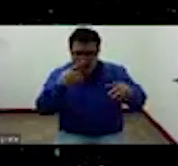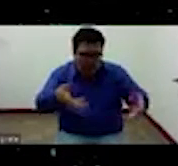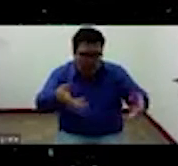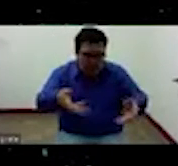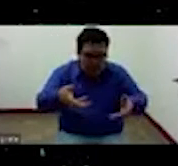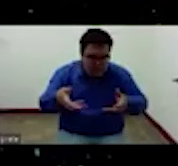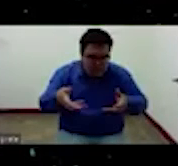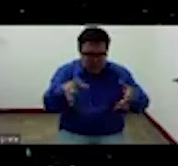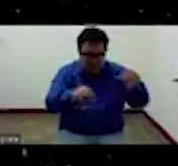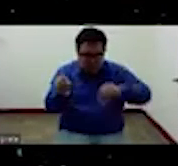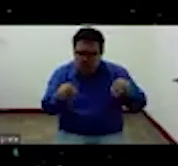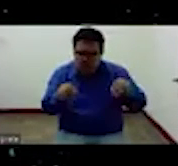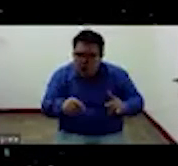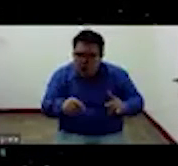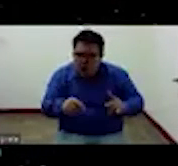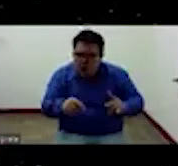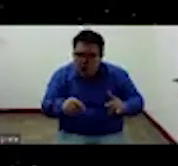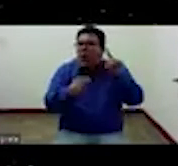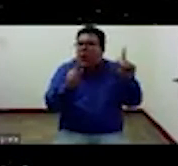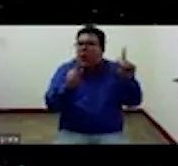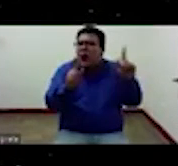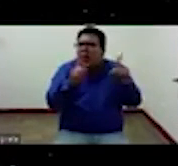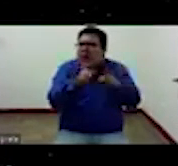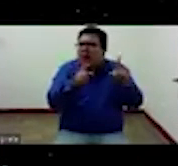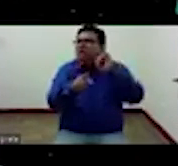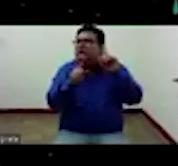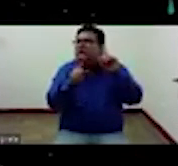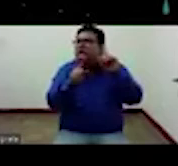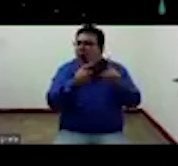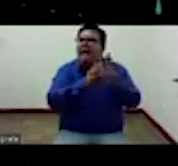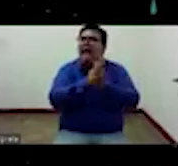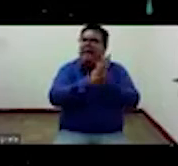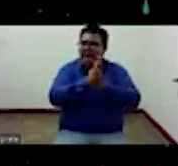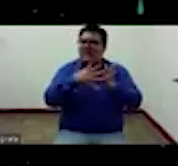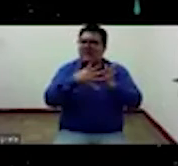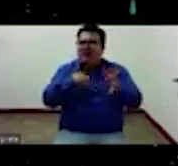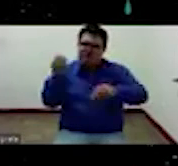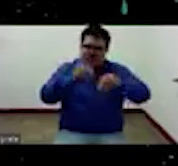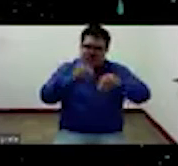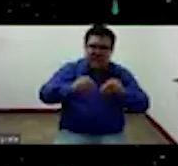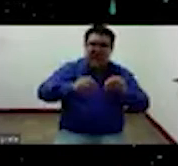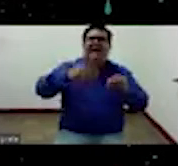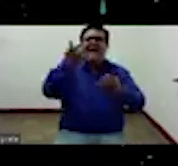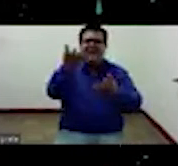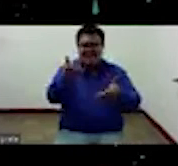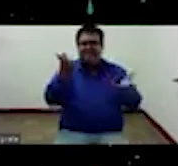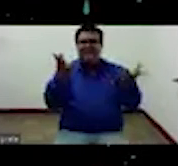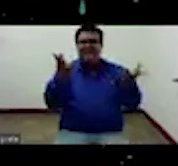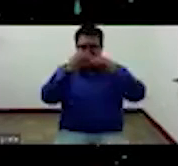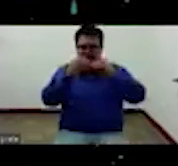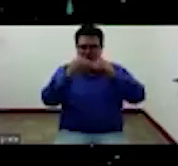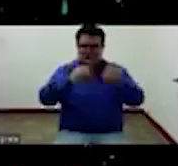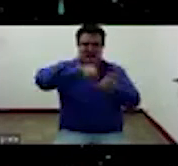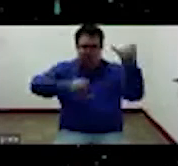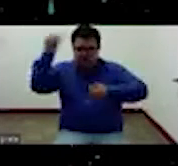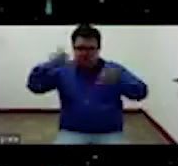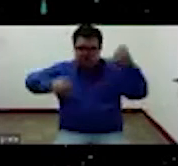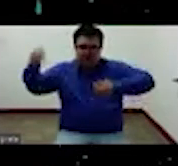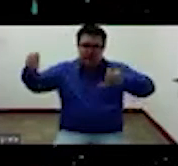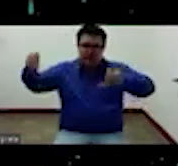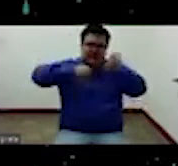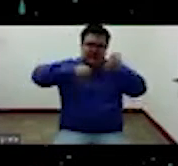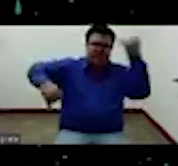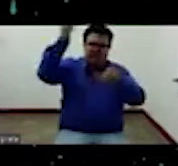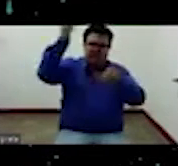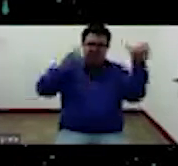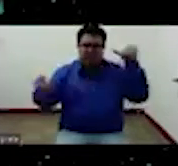esos fragmentos yo hice los estruendos. Bien, este tipo de ficciones funcionan muy bien.